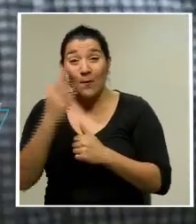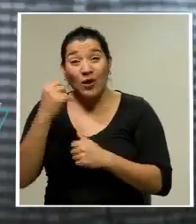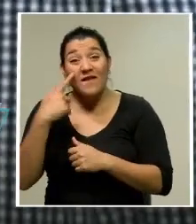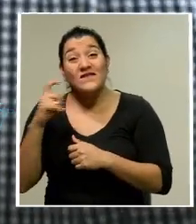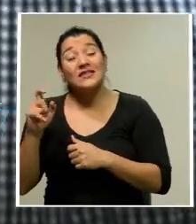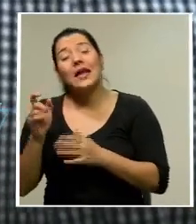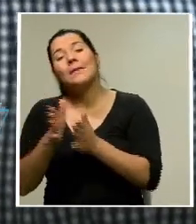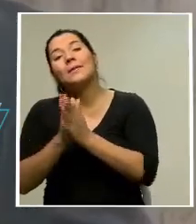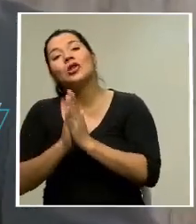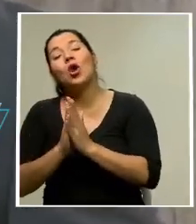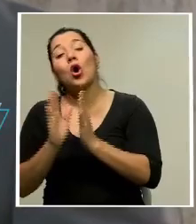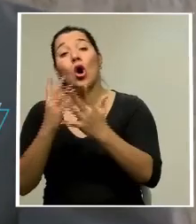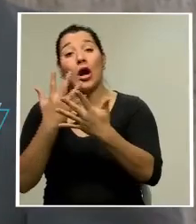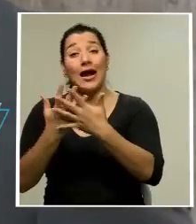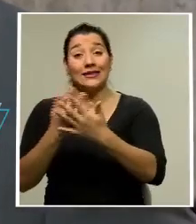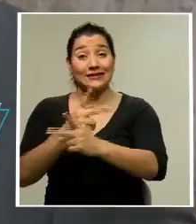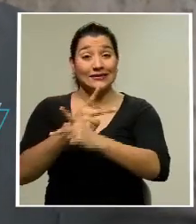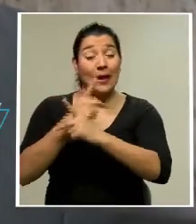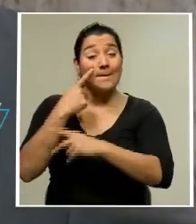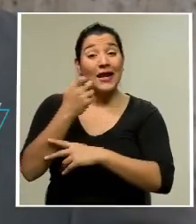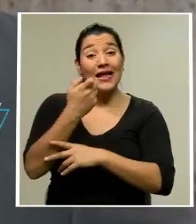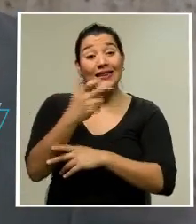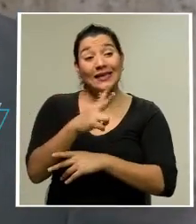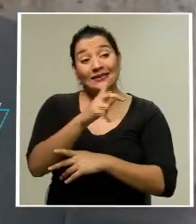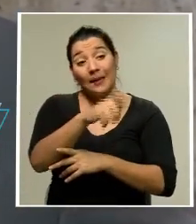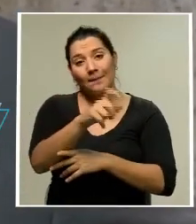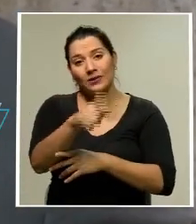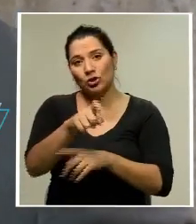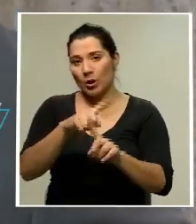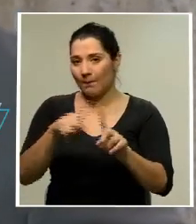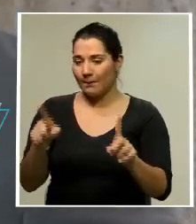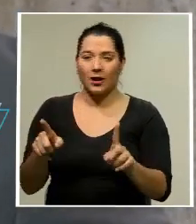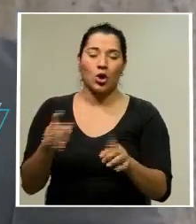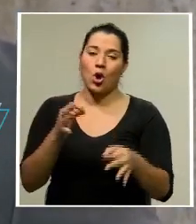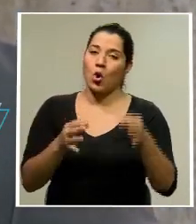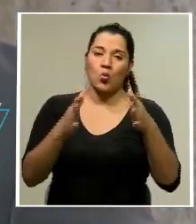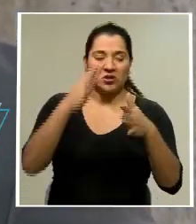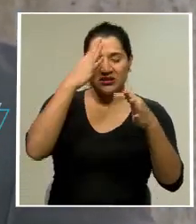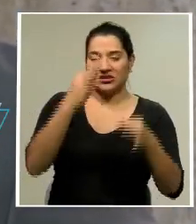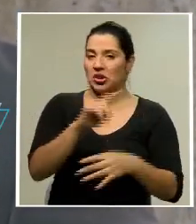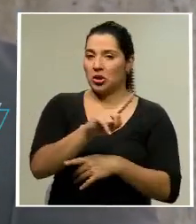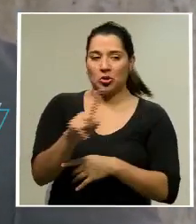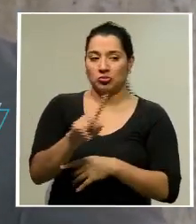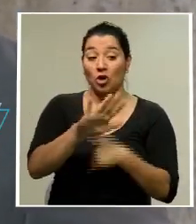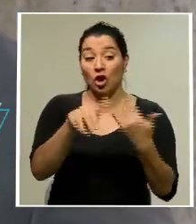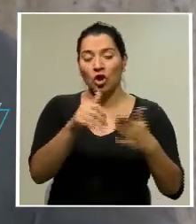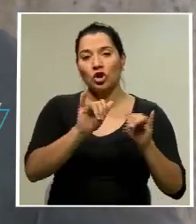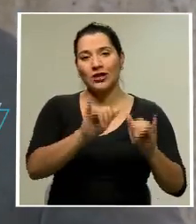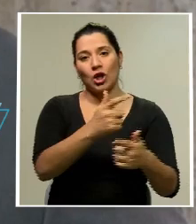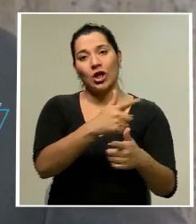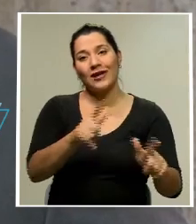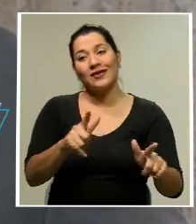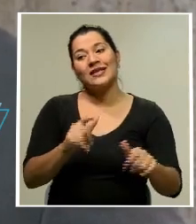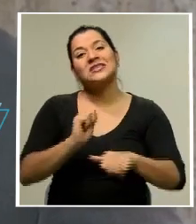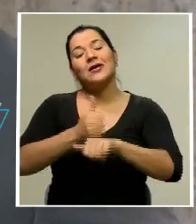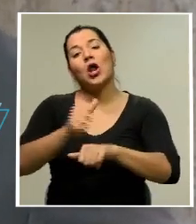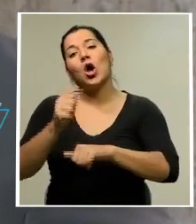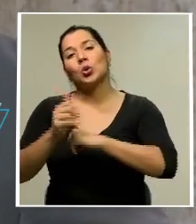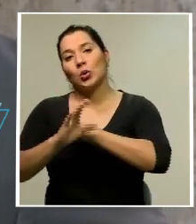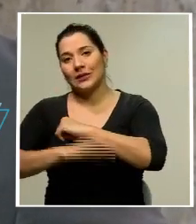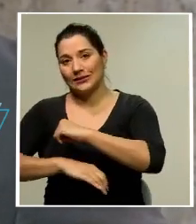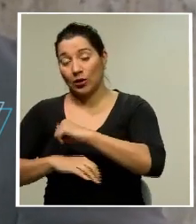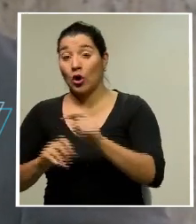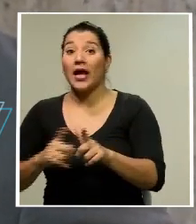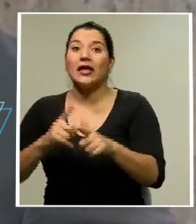los investigados. Fueron 4 días de audiencias de apelaciones, tanto del Ministerio Público como la defensa. El juez estimó que por la cantidad